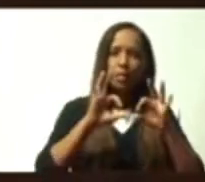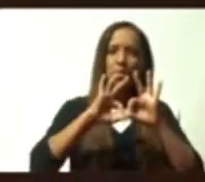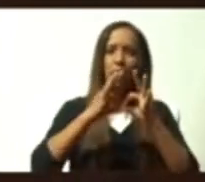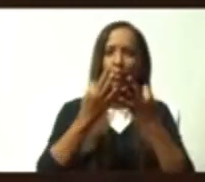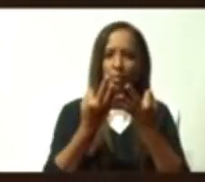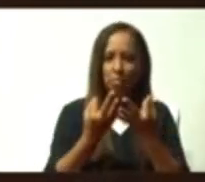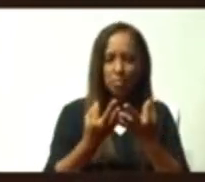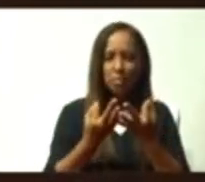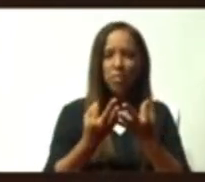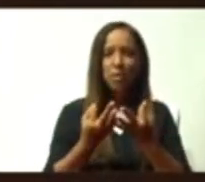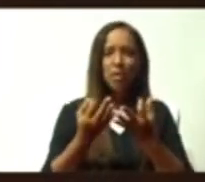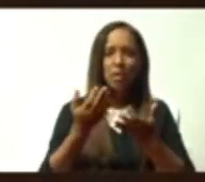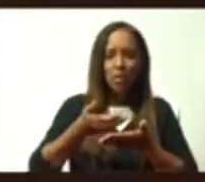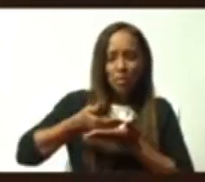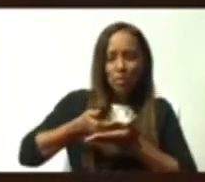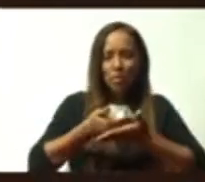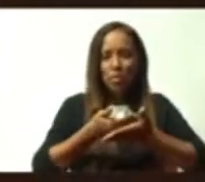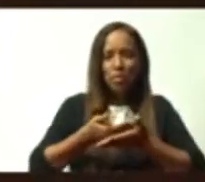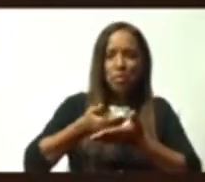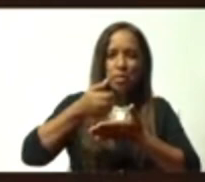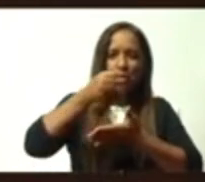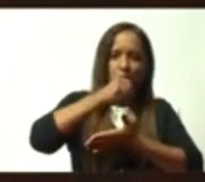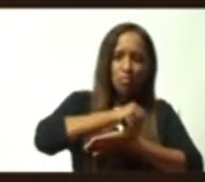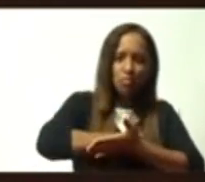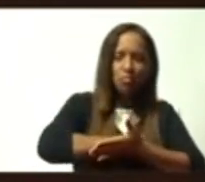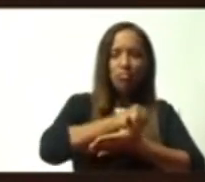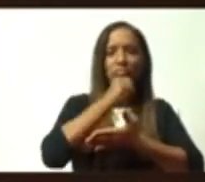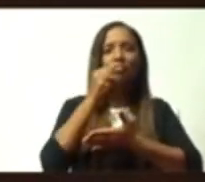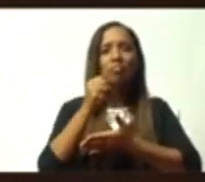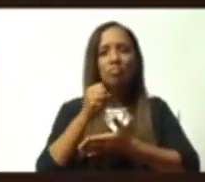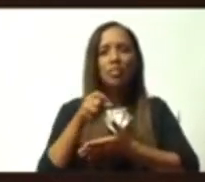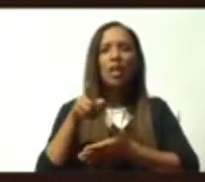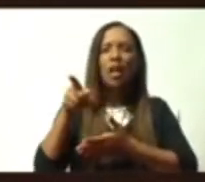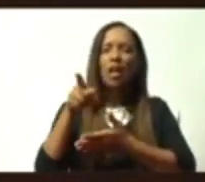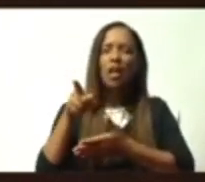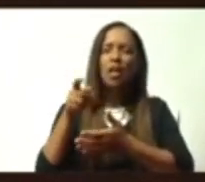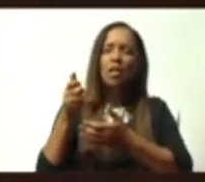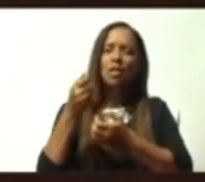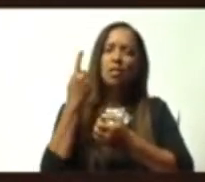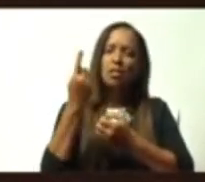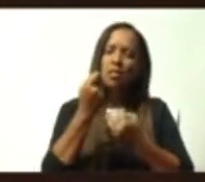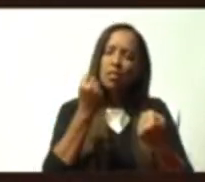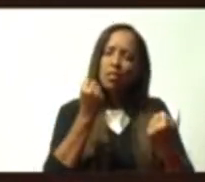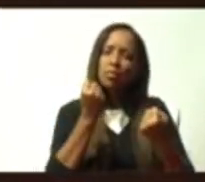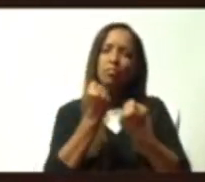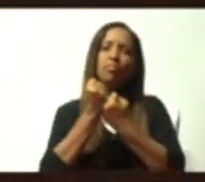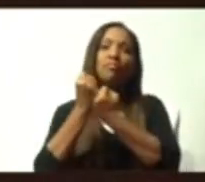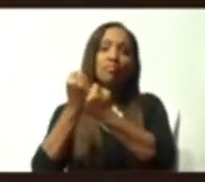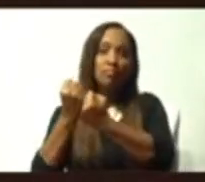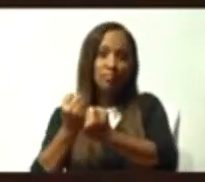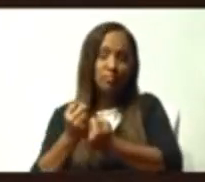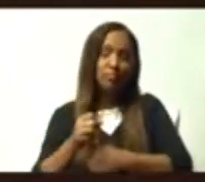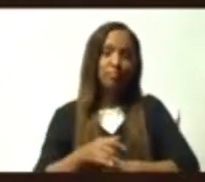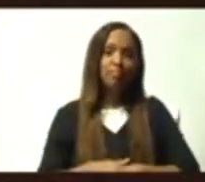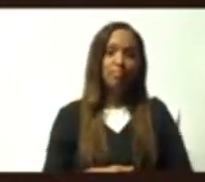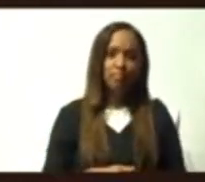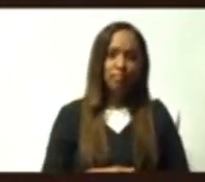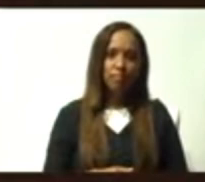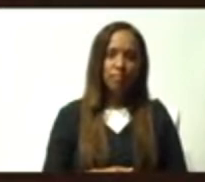país también, que nos llenó de dignidad, pero que sobre todo nos llenaba de mucha